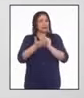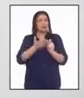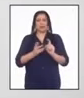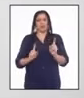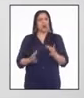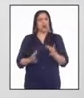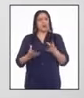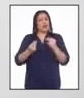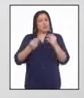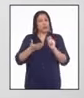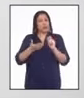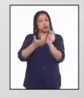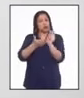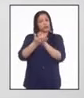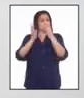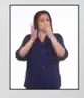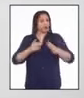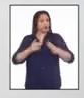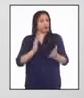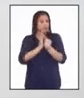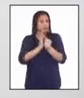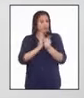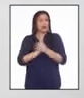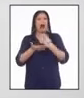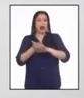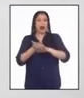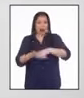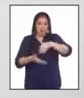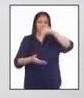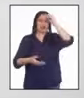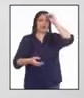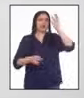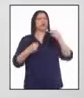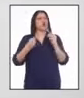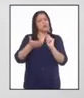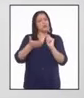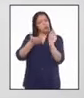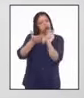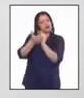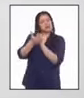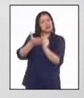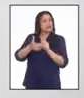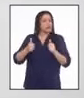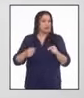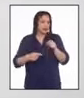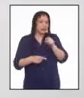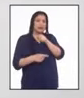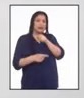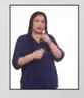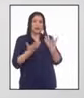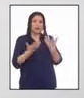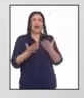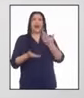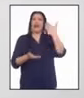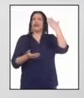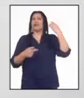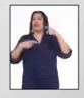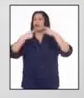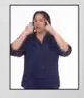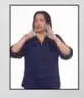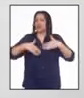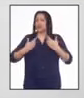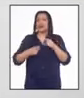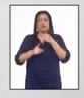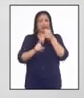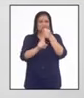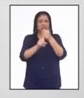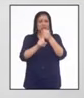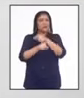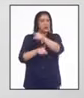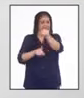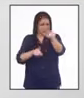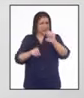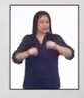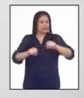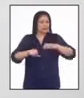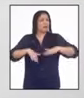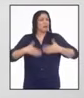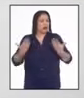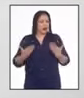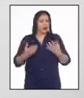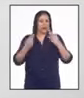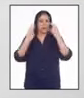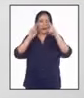reconocidos han tenido que aprender a redactar. Si ellos pudieron, ustedes también pueden. Veamos